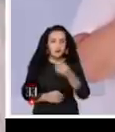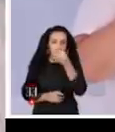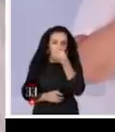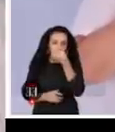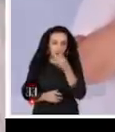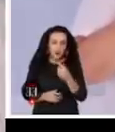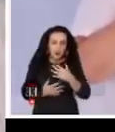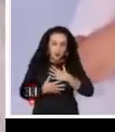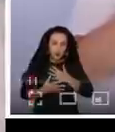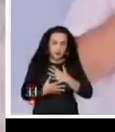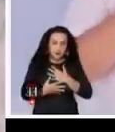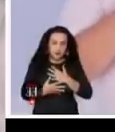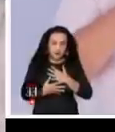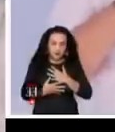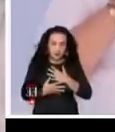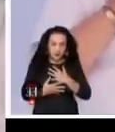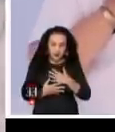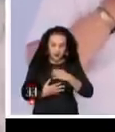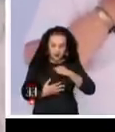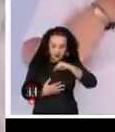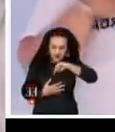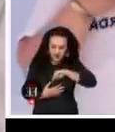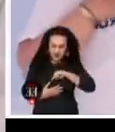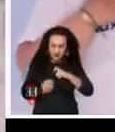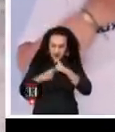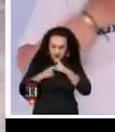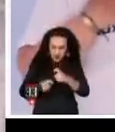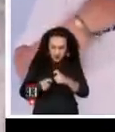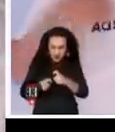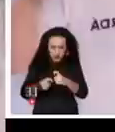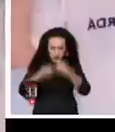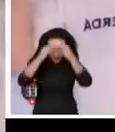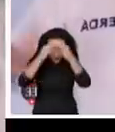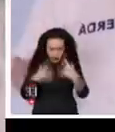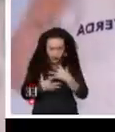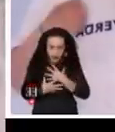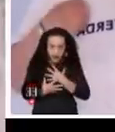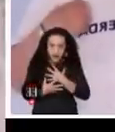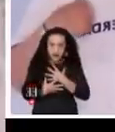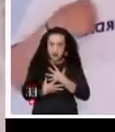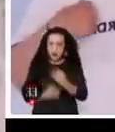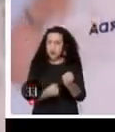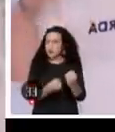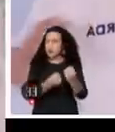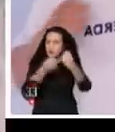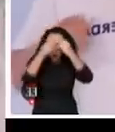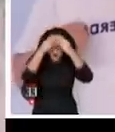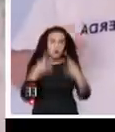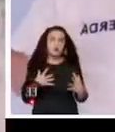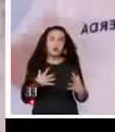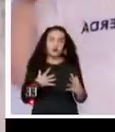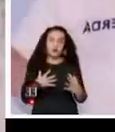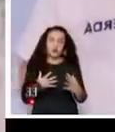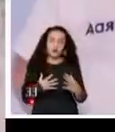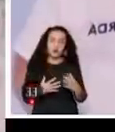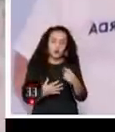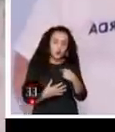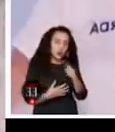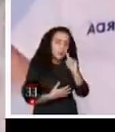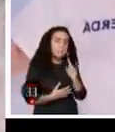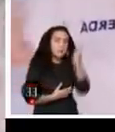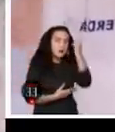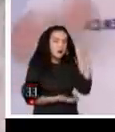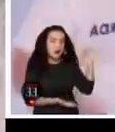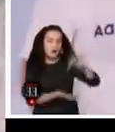logrado sacar ese odio porque porque cuando yo la primer vez que fui a la audiencia